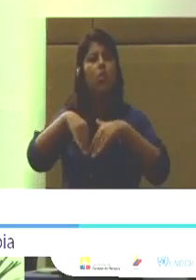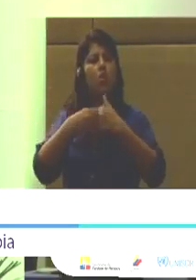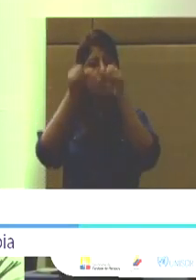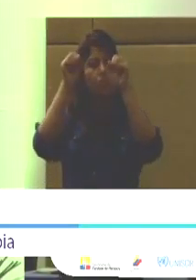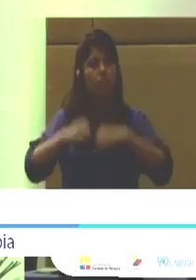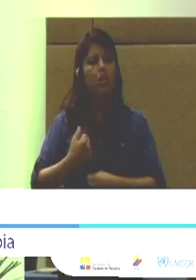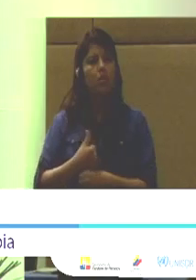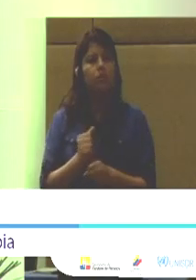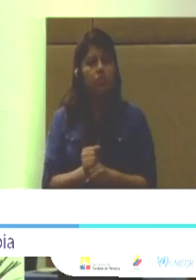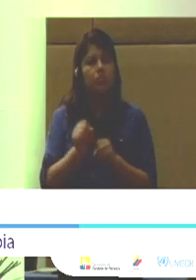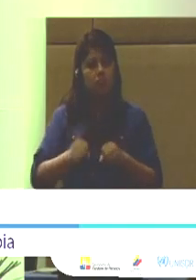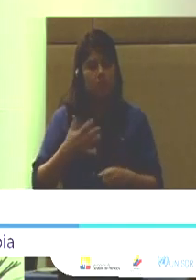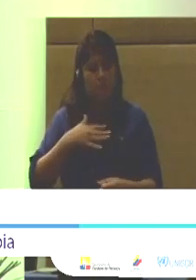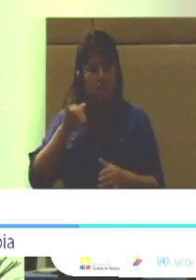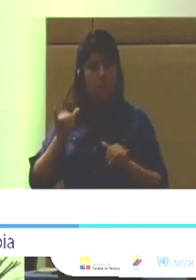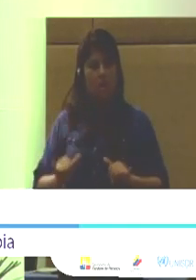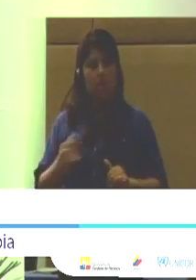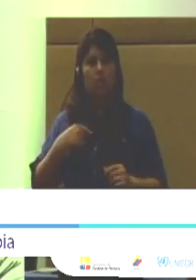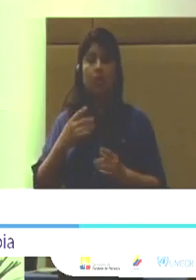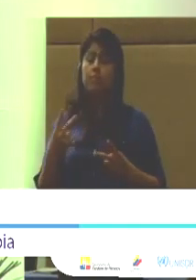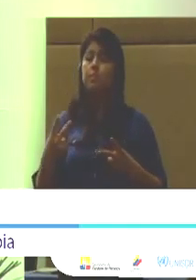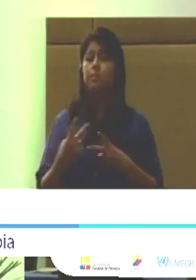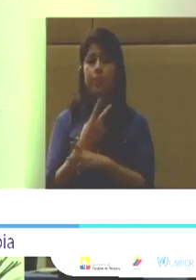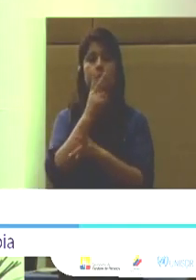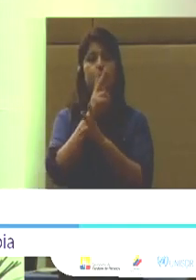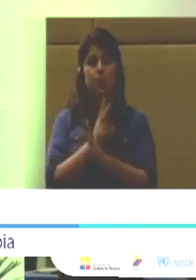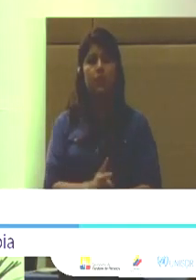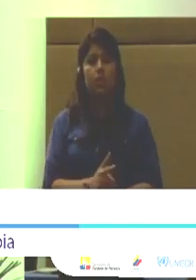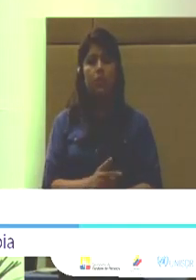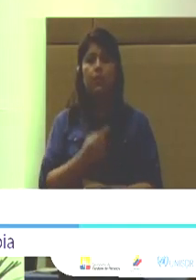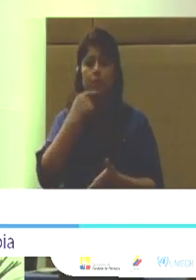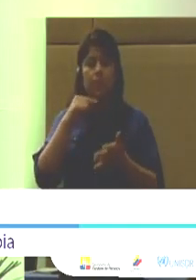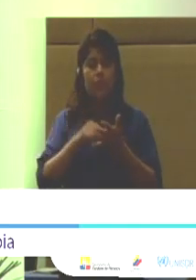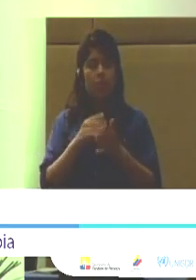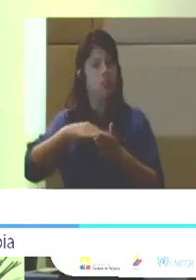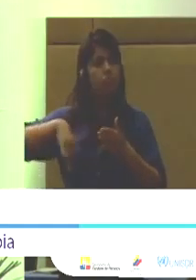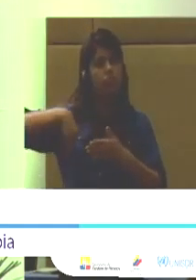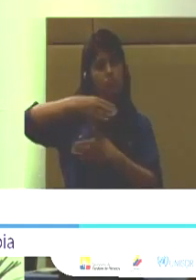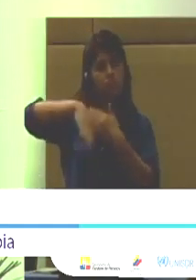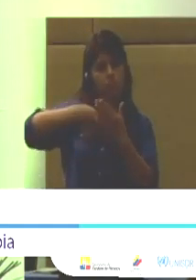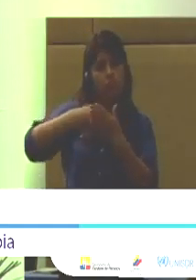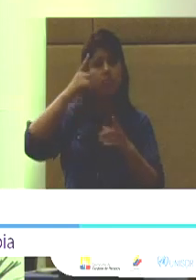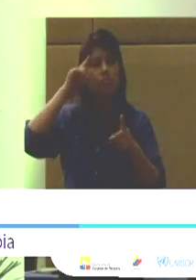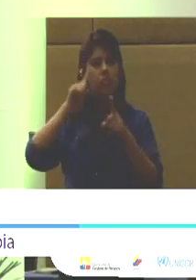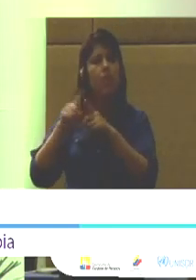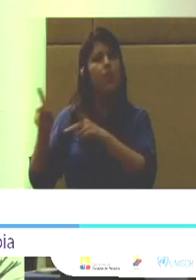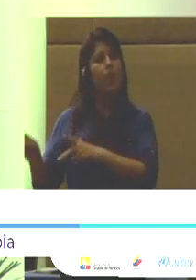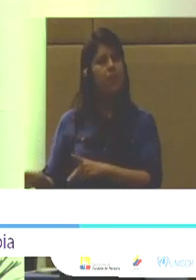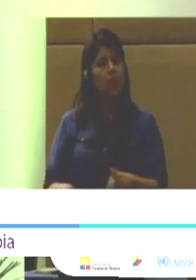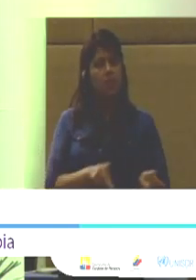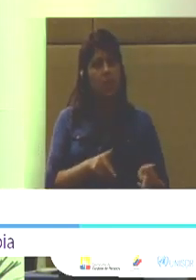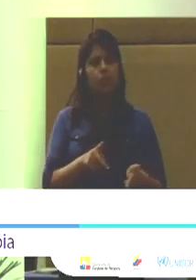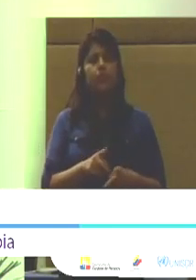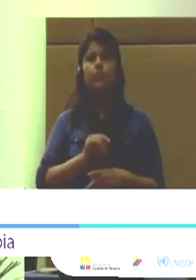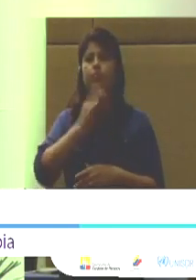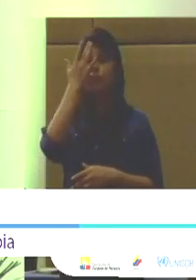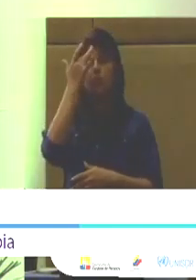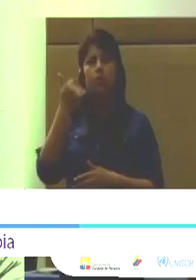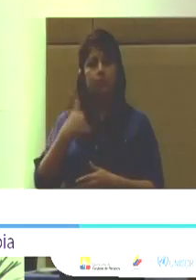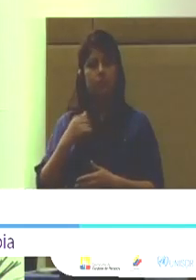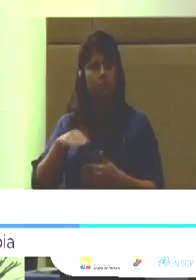pues en este gran peligro. Todo esto lo hemos planteado porque vamos a ya